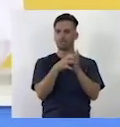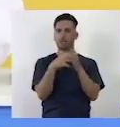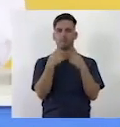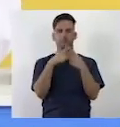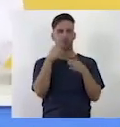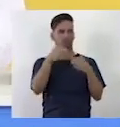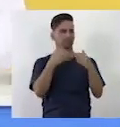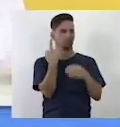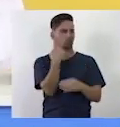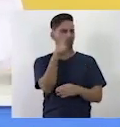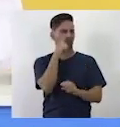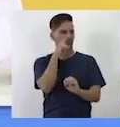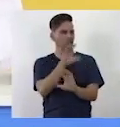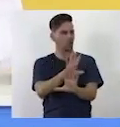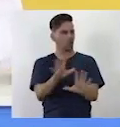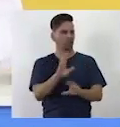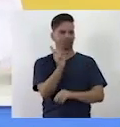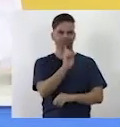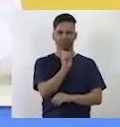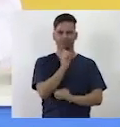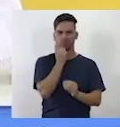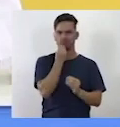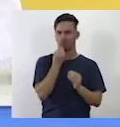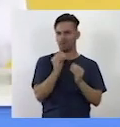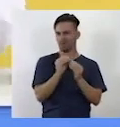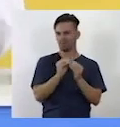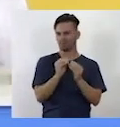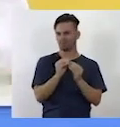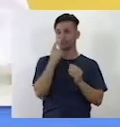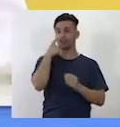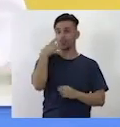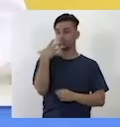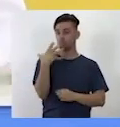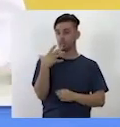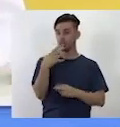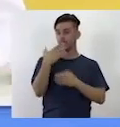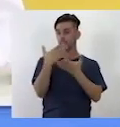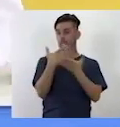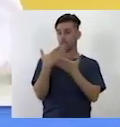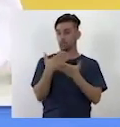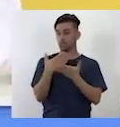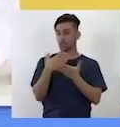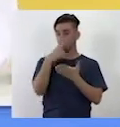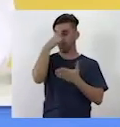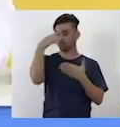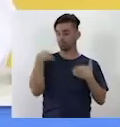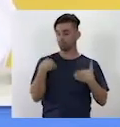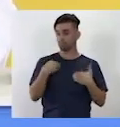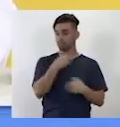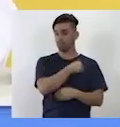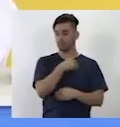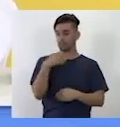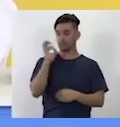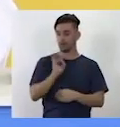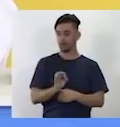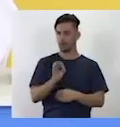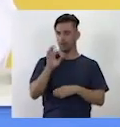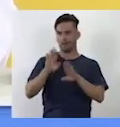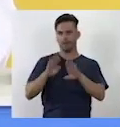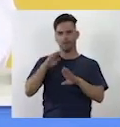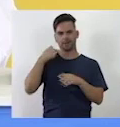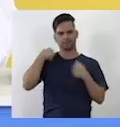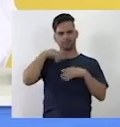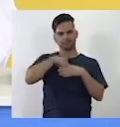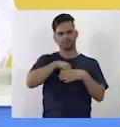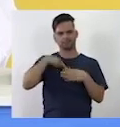ocurrir por sí solo e interesante para que vote de bioquímica y medicina a veces una sustancia química está aquí y es